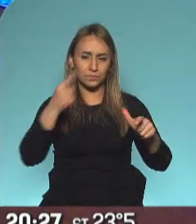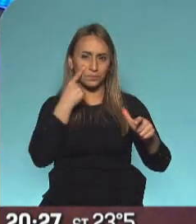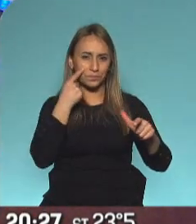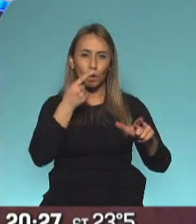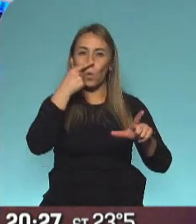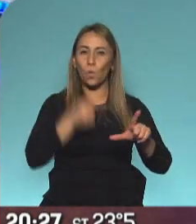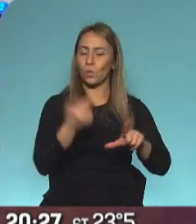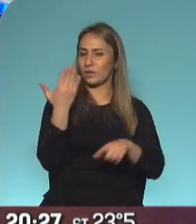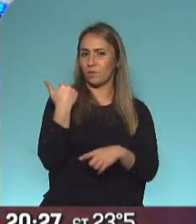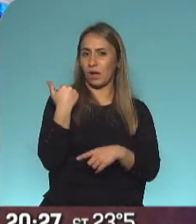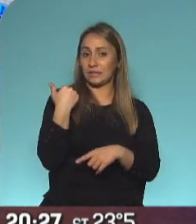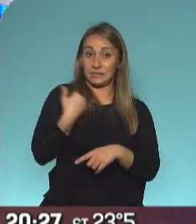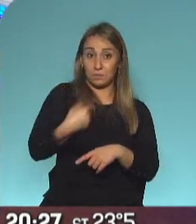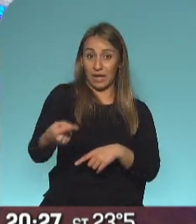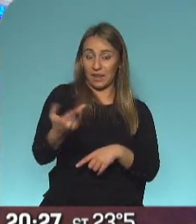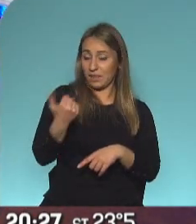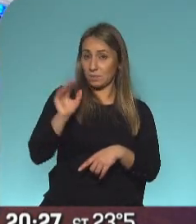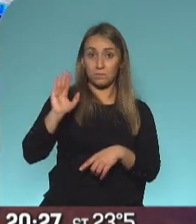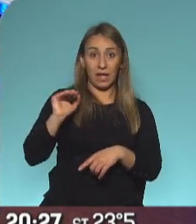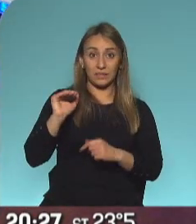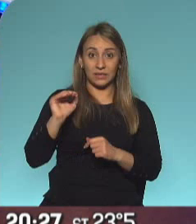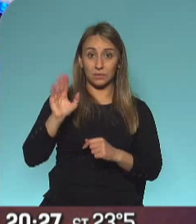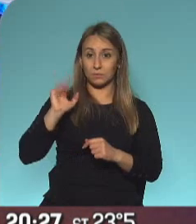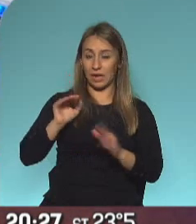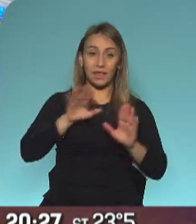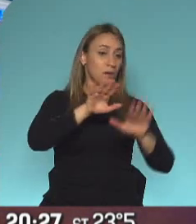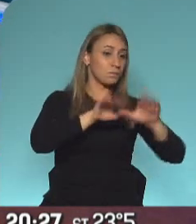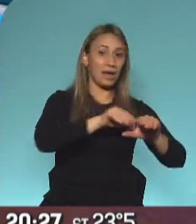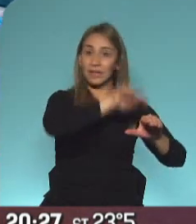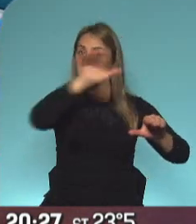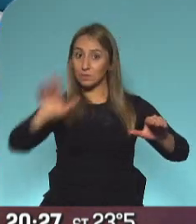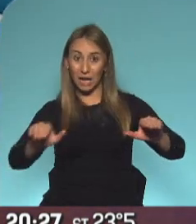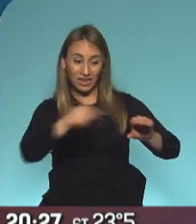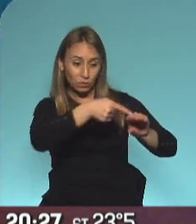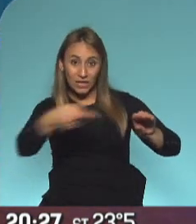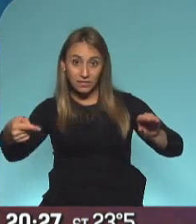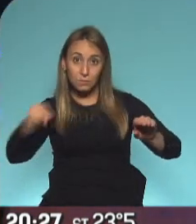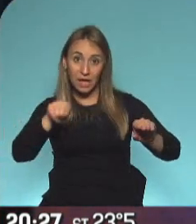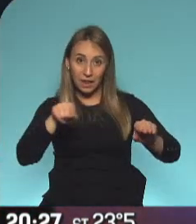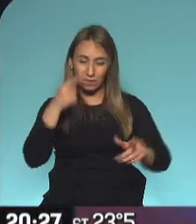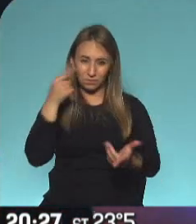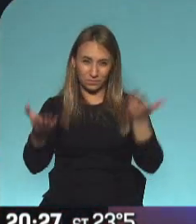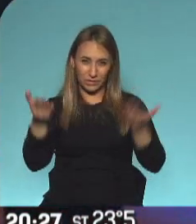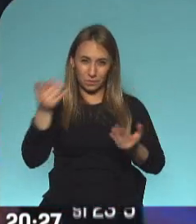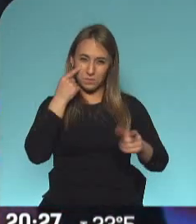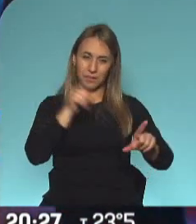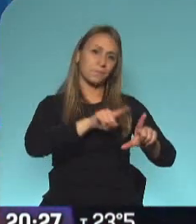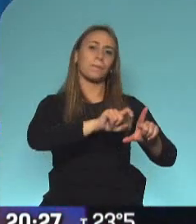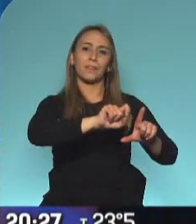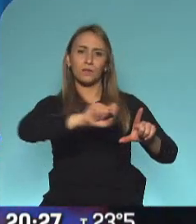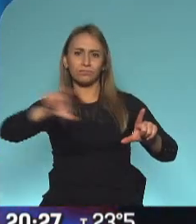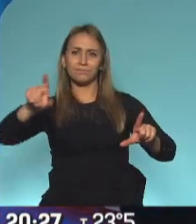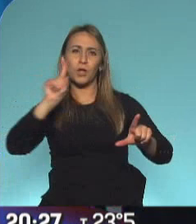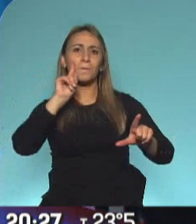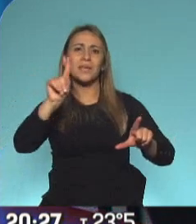la última semana, desde el martes. De martes 28. A martes, es la última semana, de martes a martes. Aumentamos unos